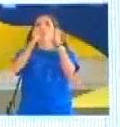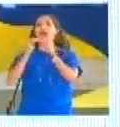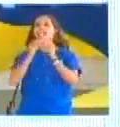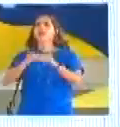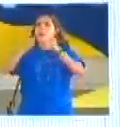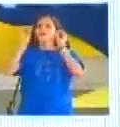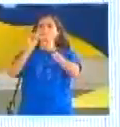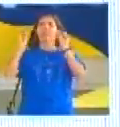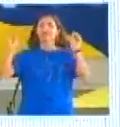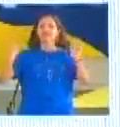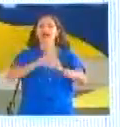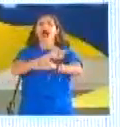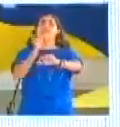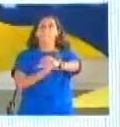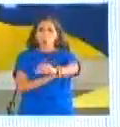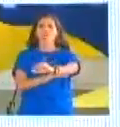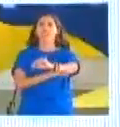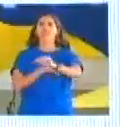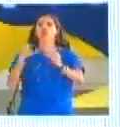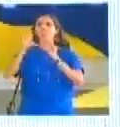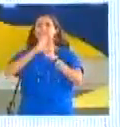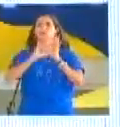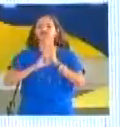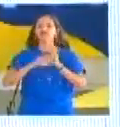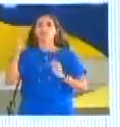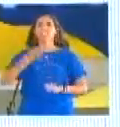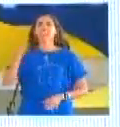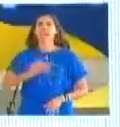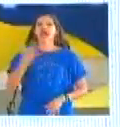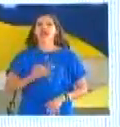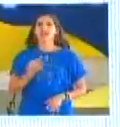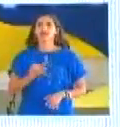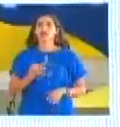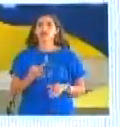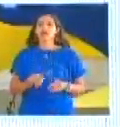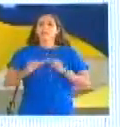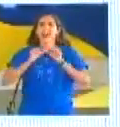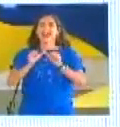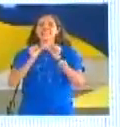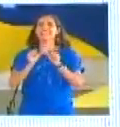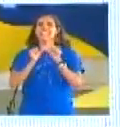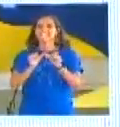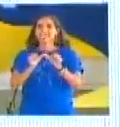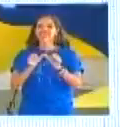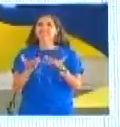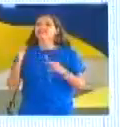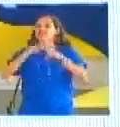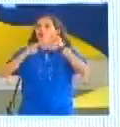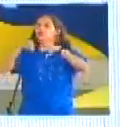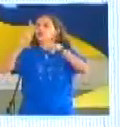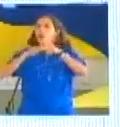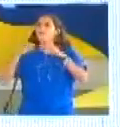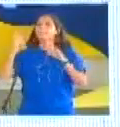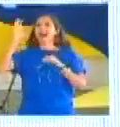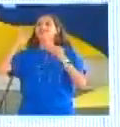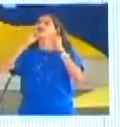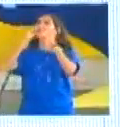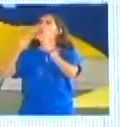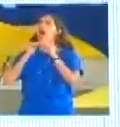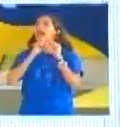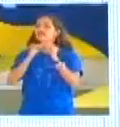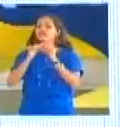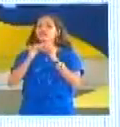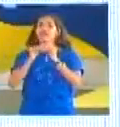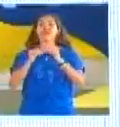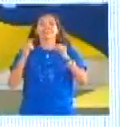convoqué al poder constituyente originario para seguir la senda de construir un país de iguales.